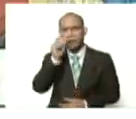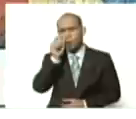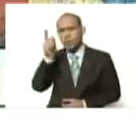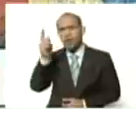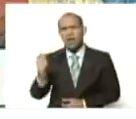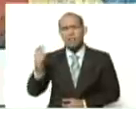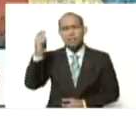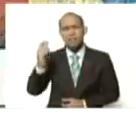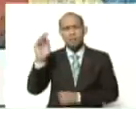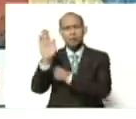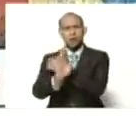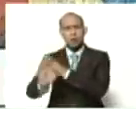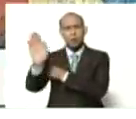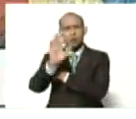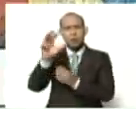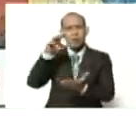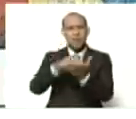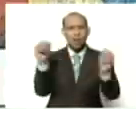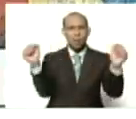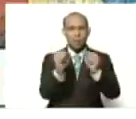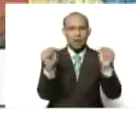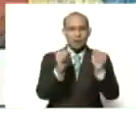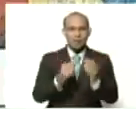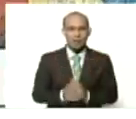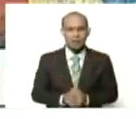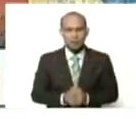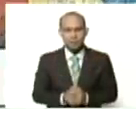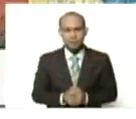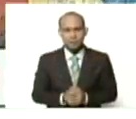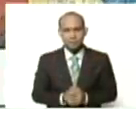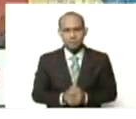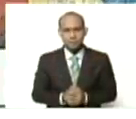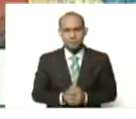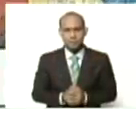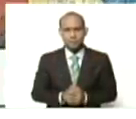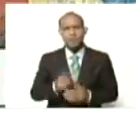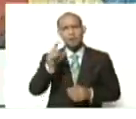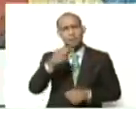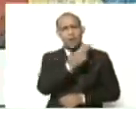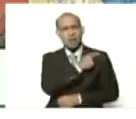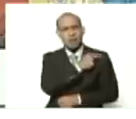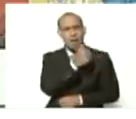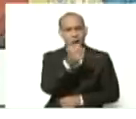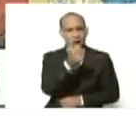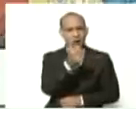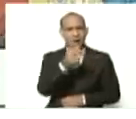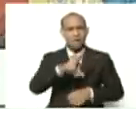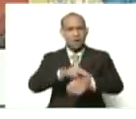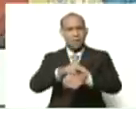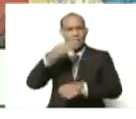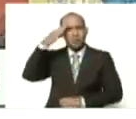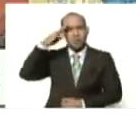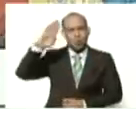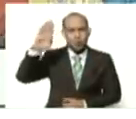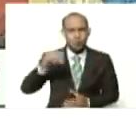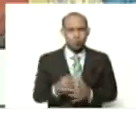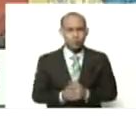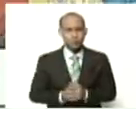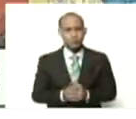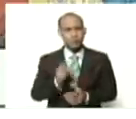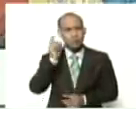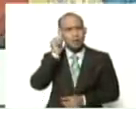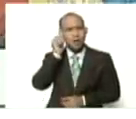y protector del Estado Mérida, con Mauricio Vázquez, jefe de la misión médica cubana, Eliana